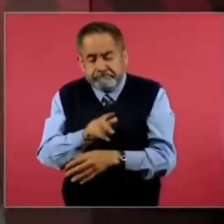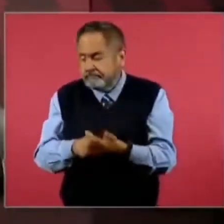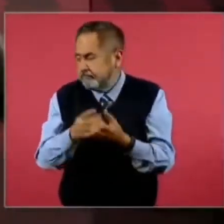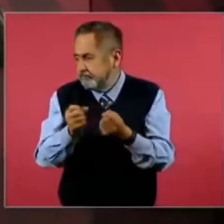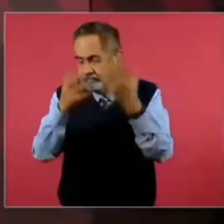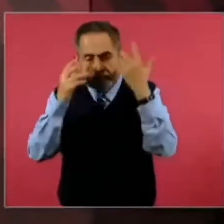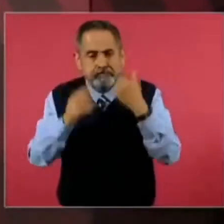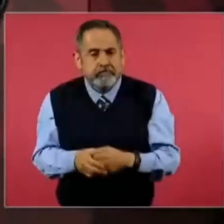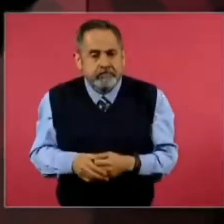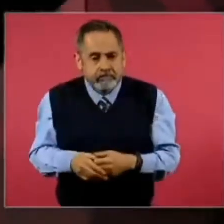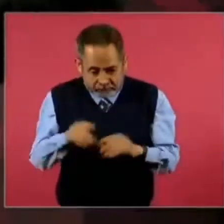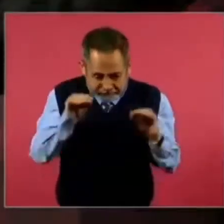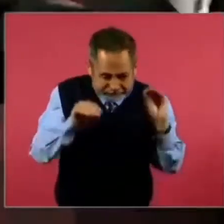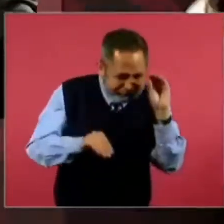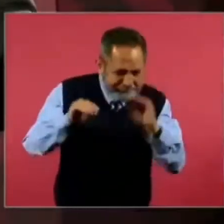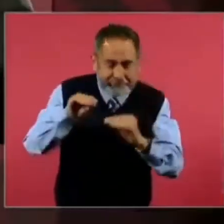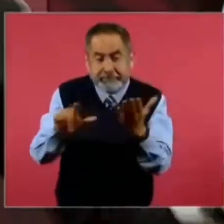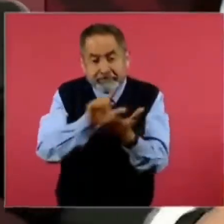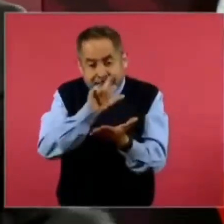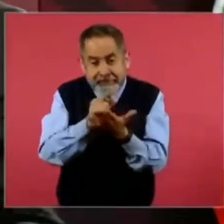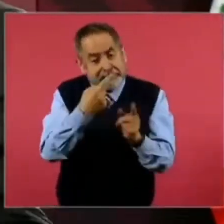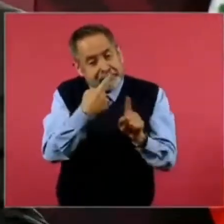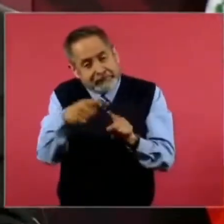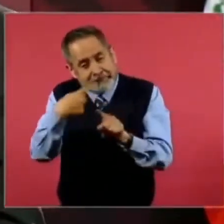sino un andamiaje